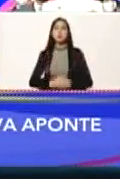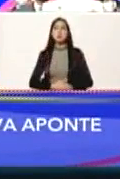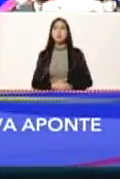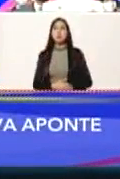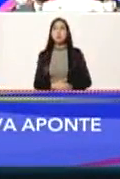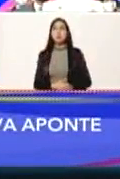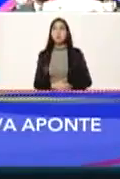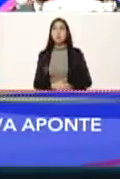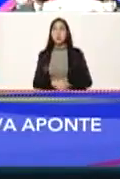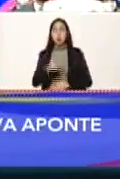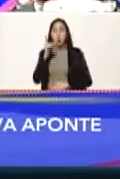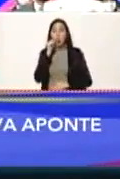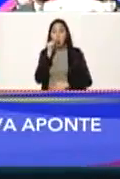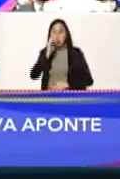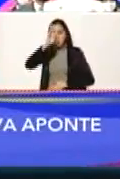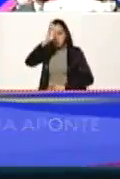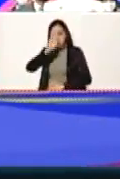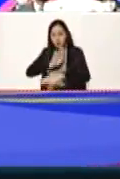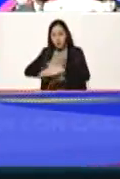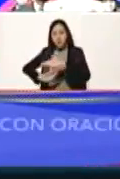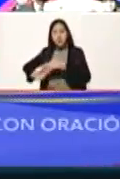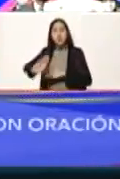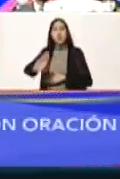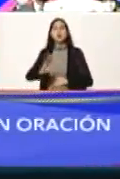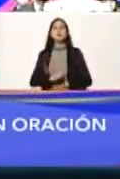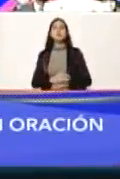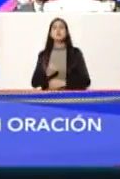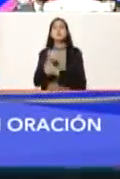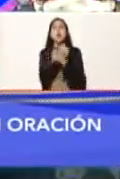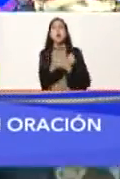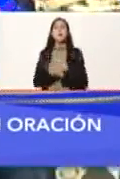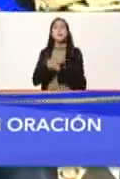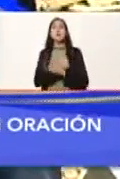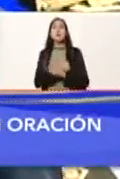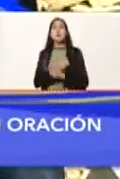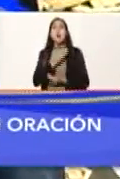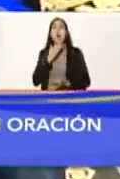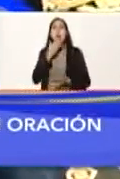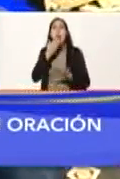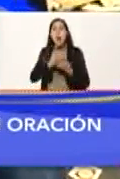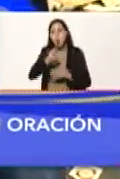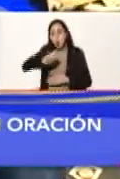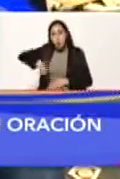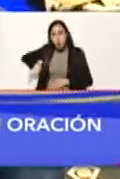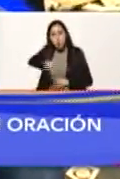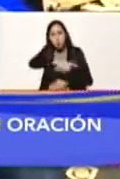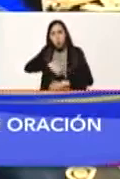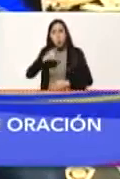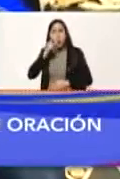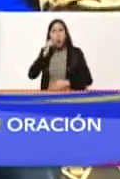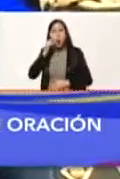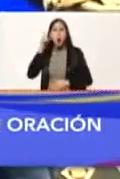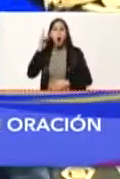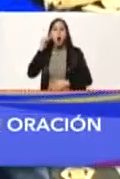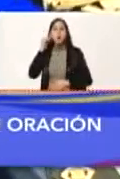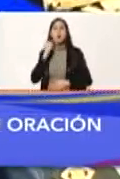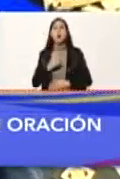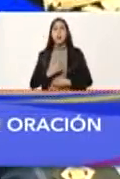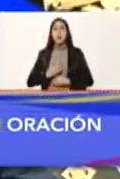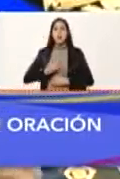Y como hombre de humildad y de amor, les agradezco a ustedes, hombres y mujeres de